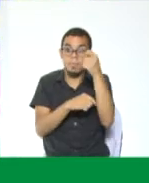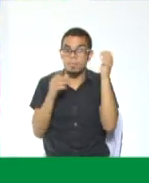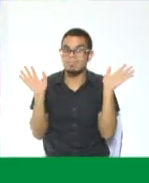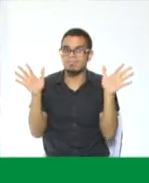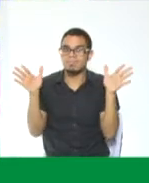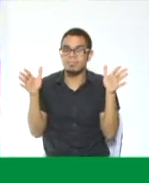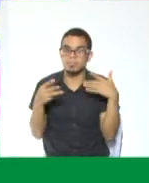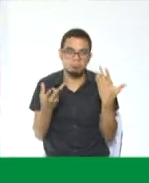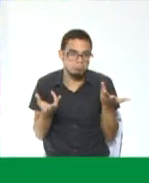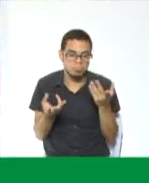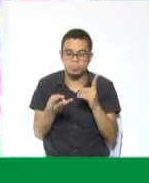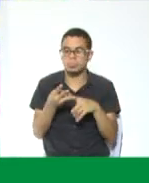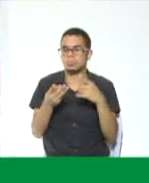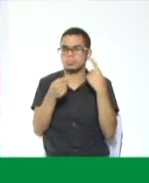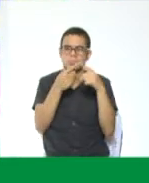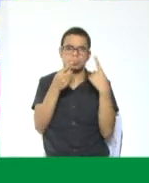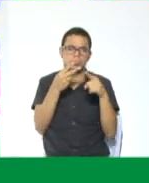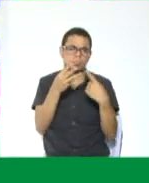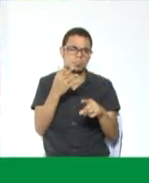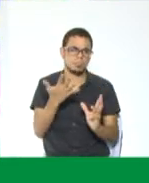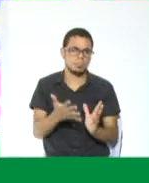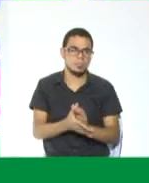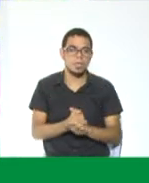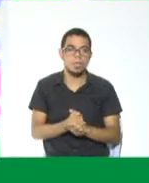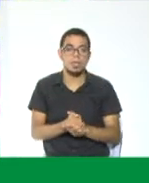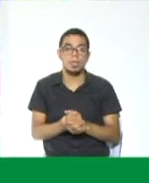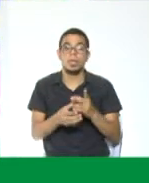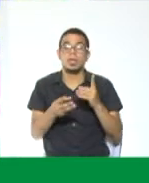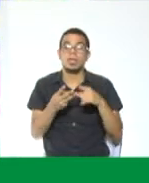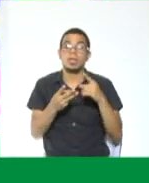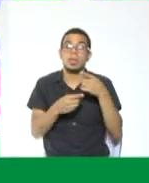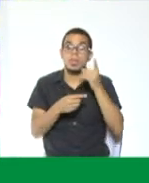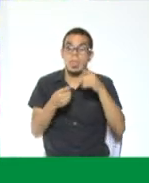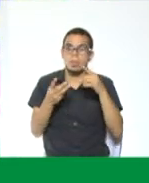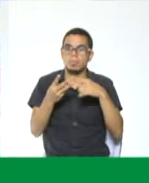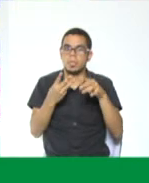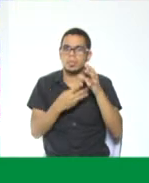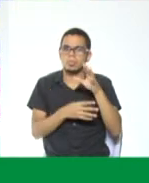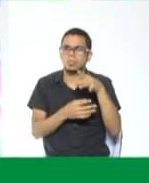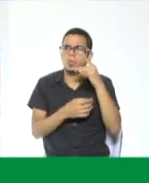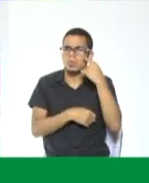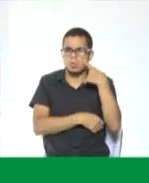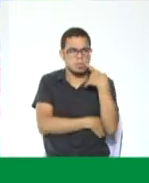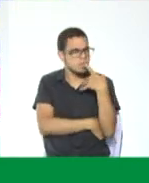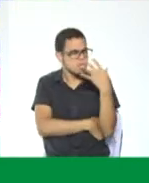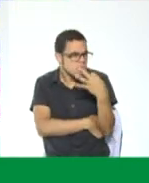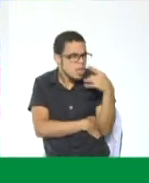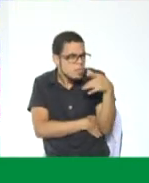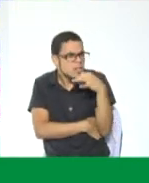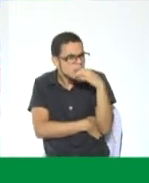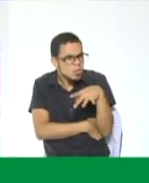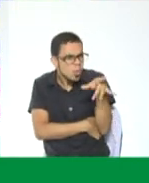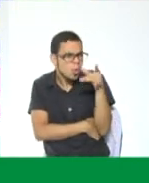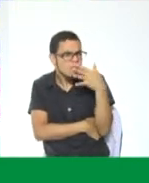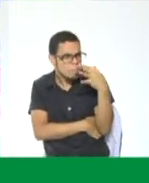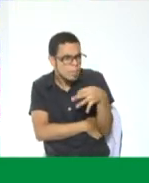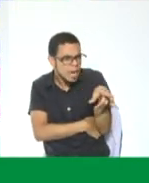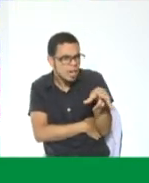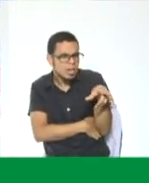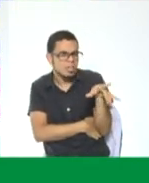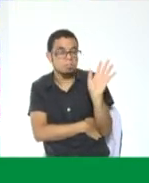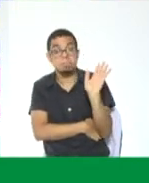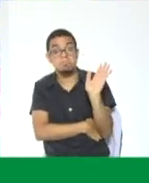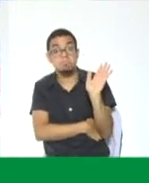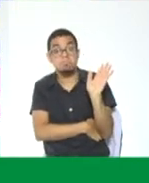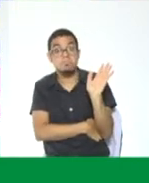heroínas. Otra característica es que llegan a creerse historias verdaderas.